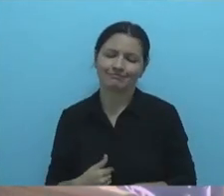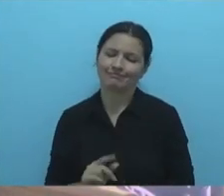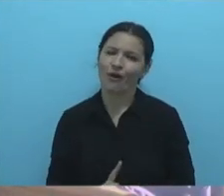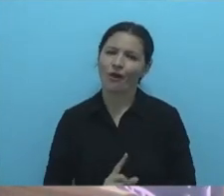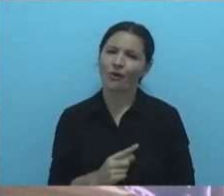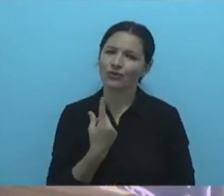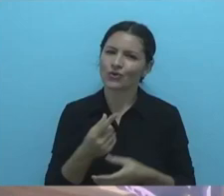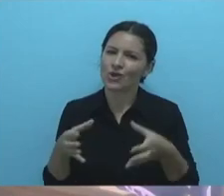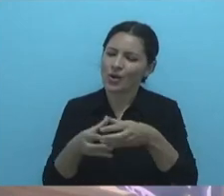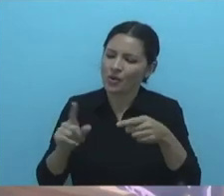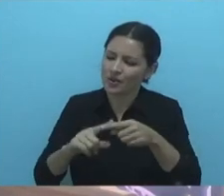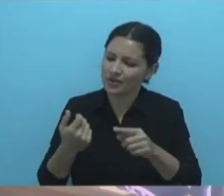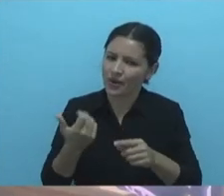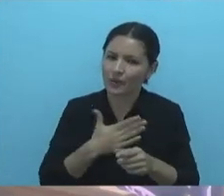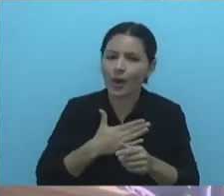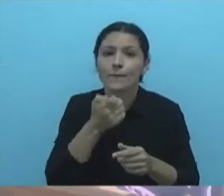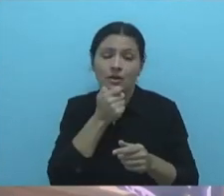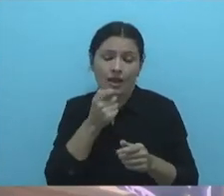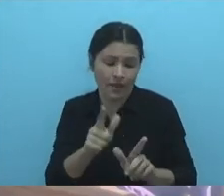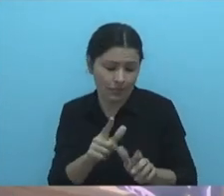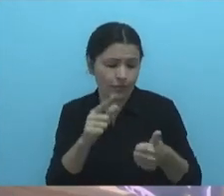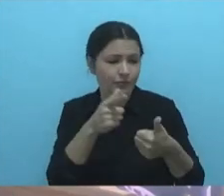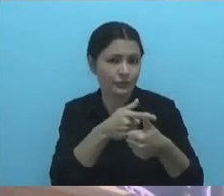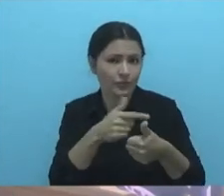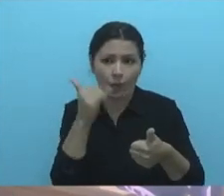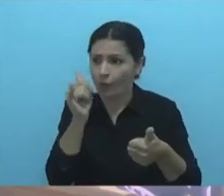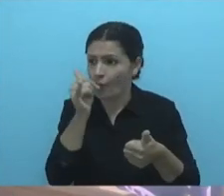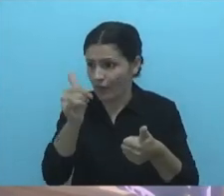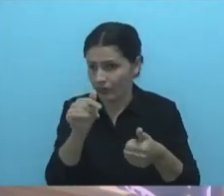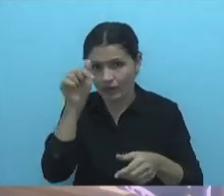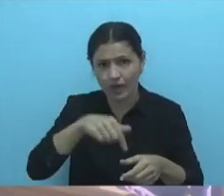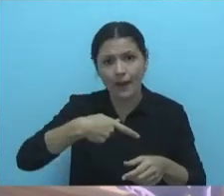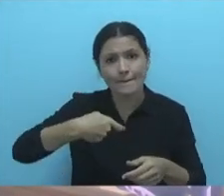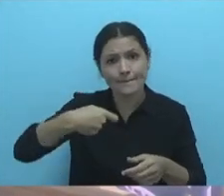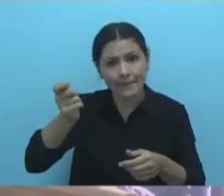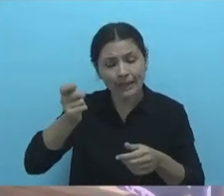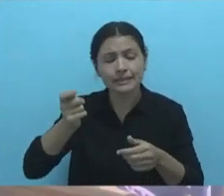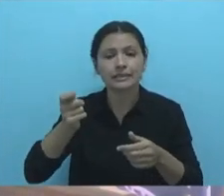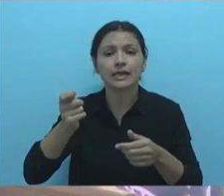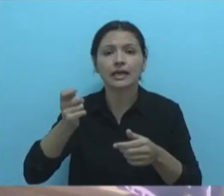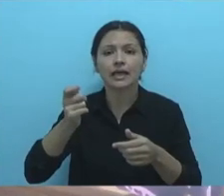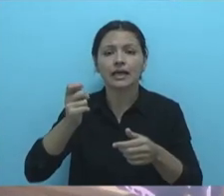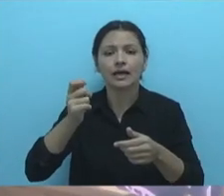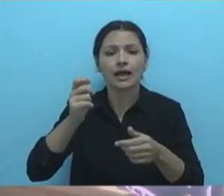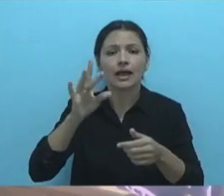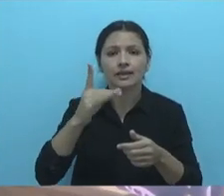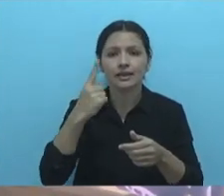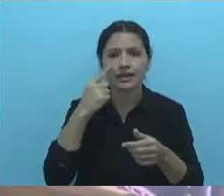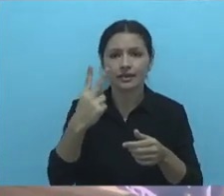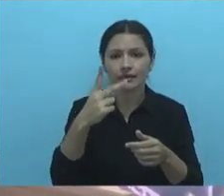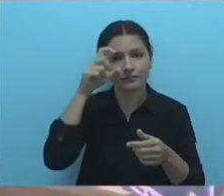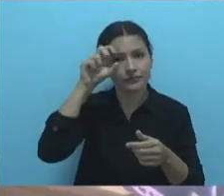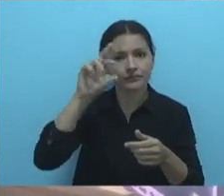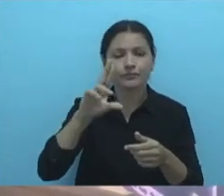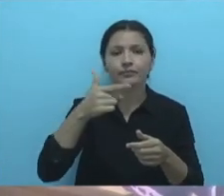quería recordar solamente algunos hechos digo este mes que es el mes de la diversidad el sábado estuve en la casa lgtbi